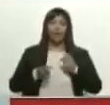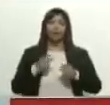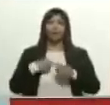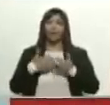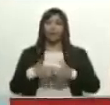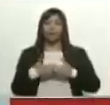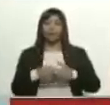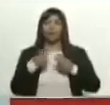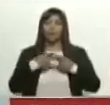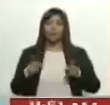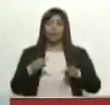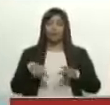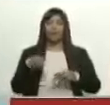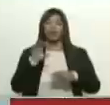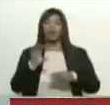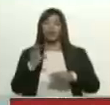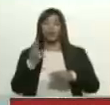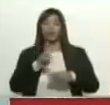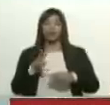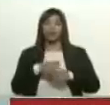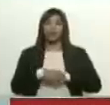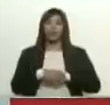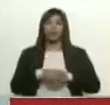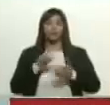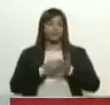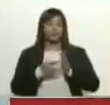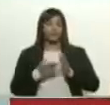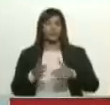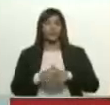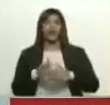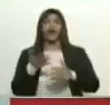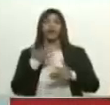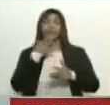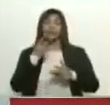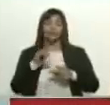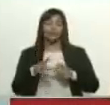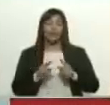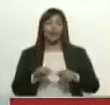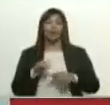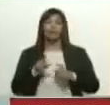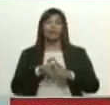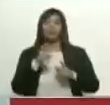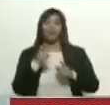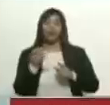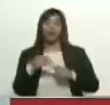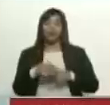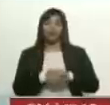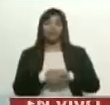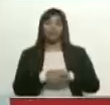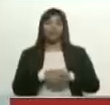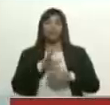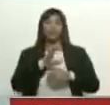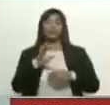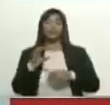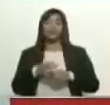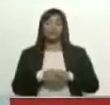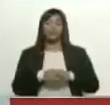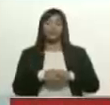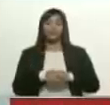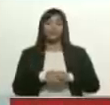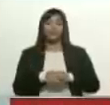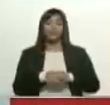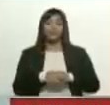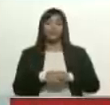empresa pública del Estado venezolano. Es decir, aparecen como cesantes, coloquialmente hablando,